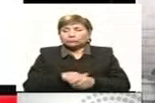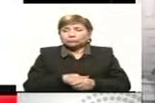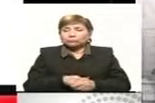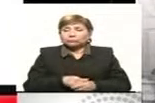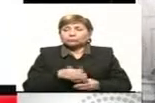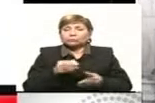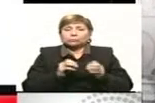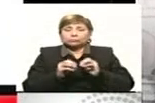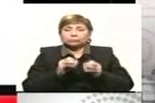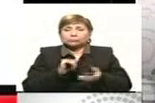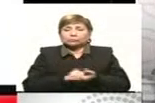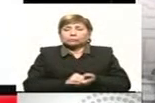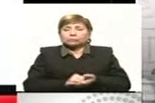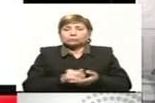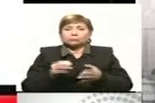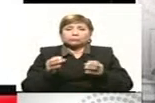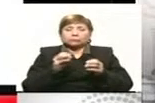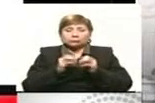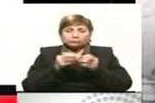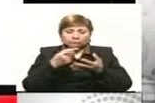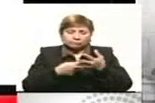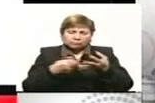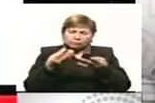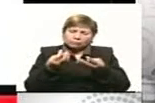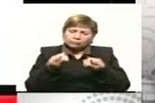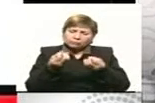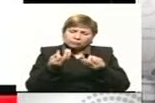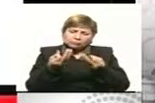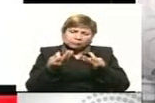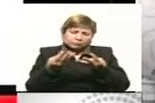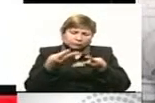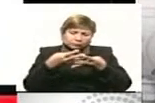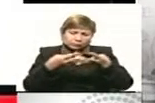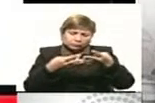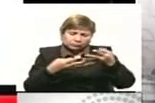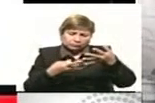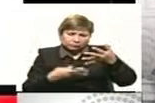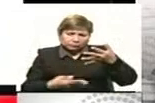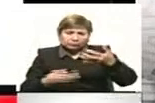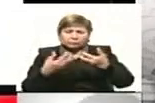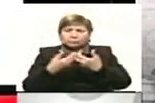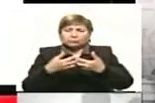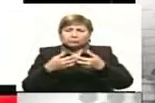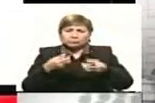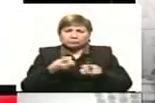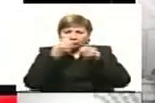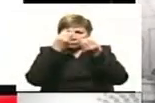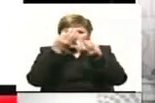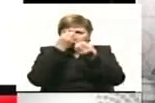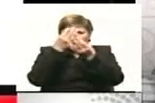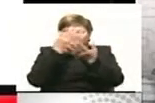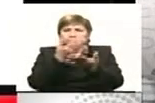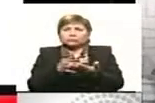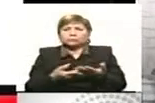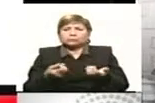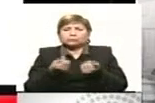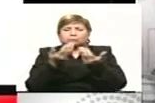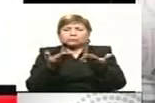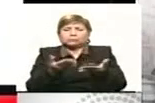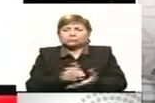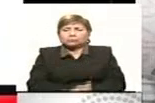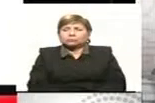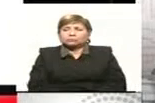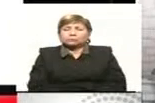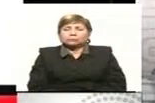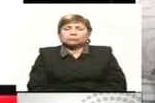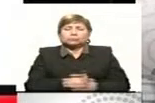el funcionamiento, digamos, la contabilidad, los registros contables de las empresas, ¿no? Y la información que dan las empresas para